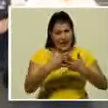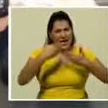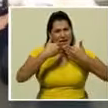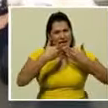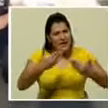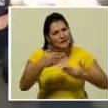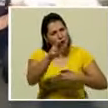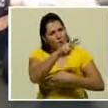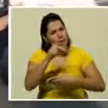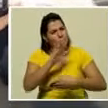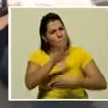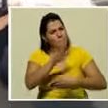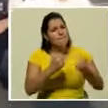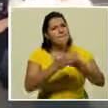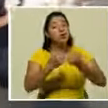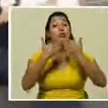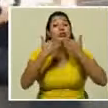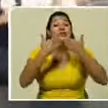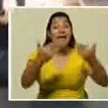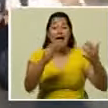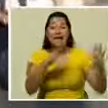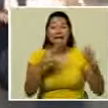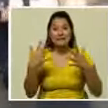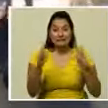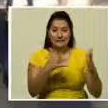apoyo. ¡Gracias!